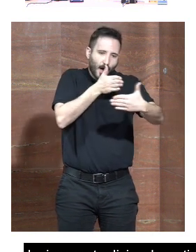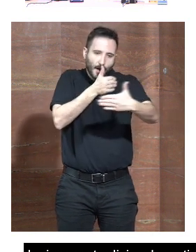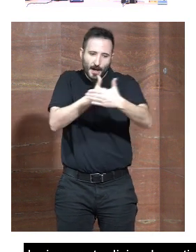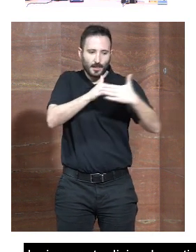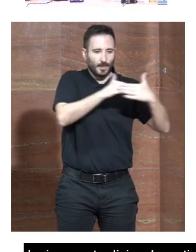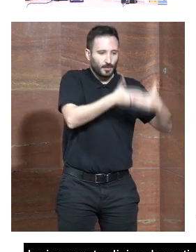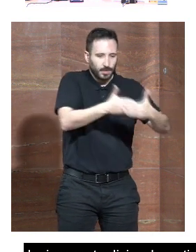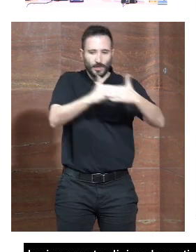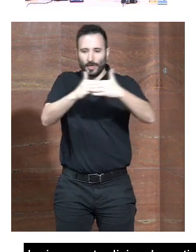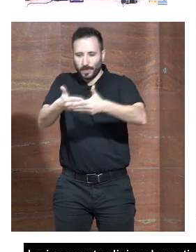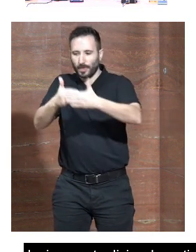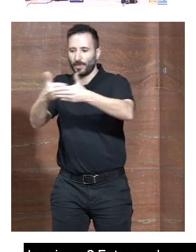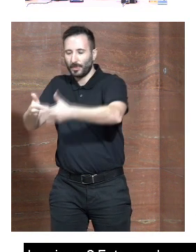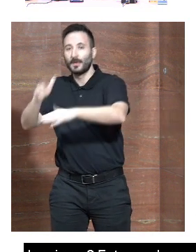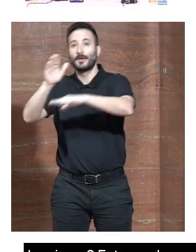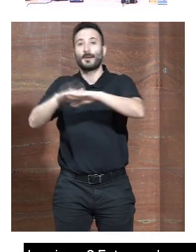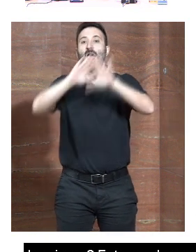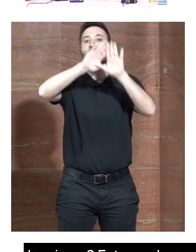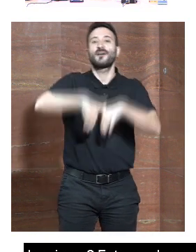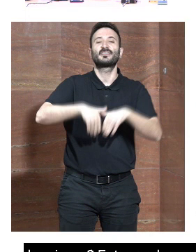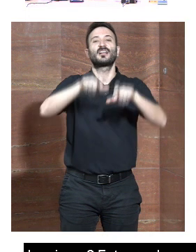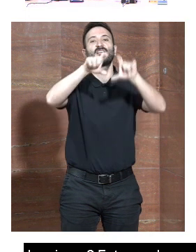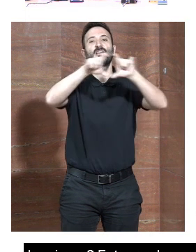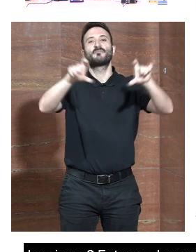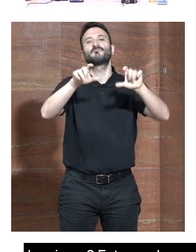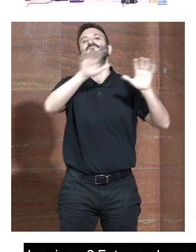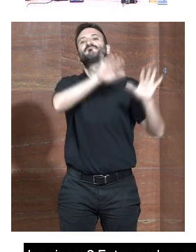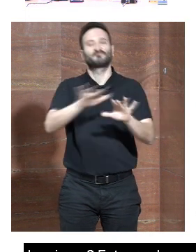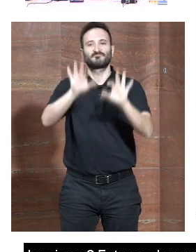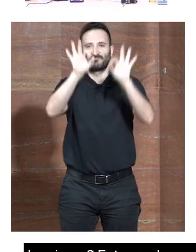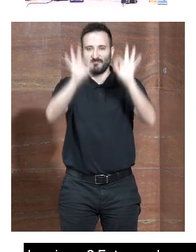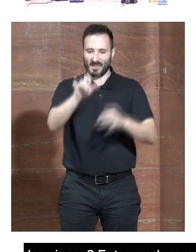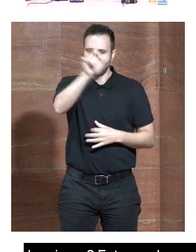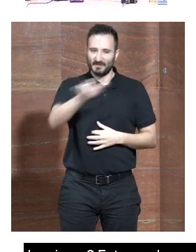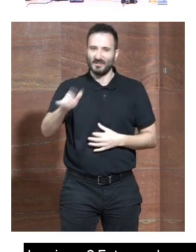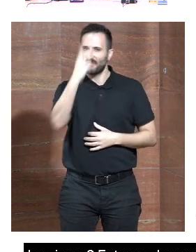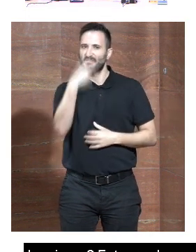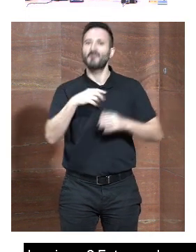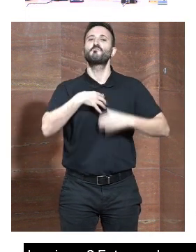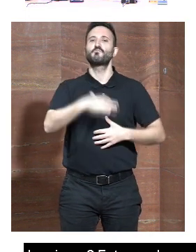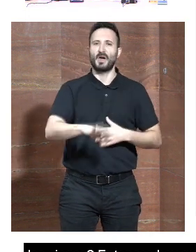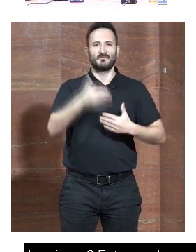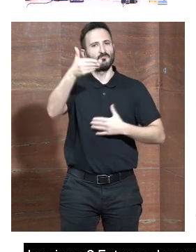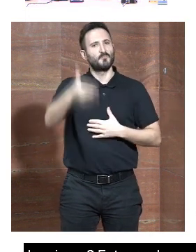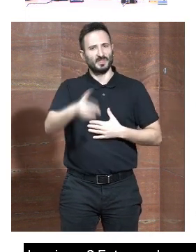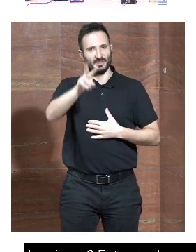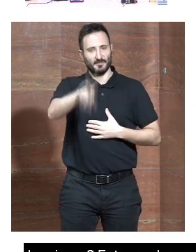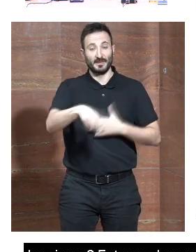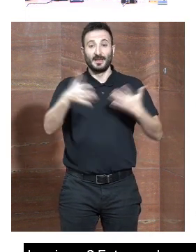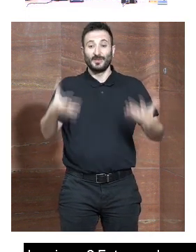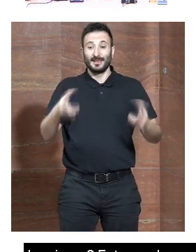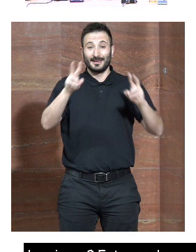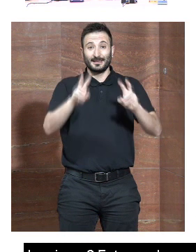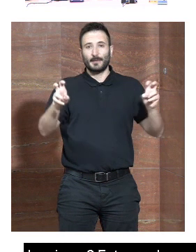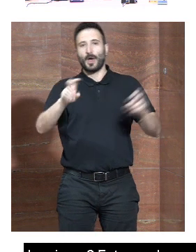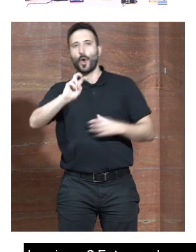para terminar convenciendo a alguien de que esto es importante, ¿no? Con lo cual ya no solo es una